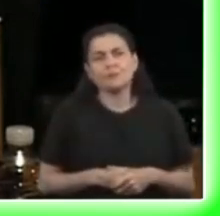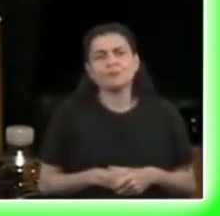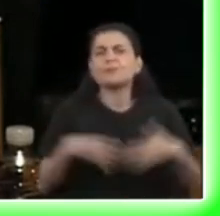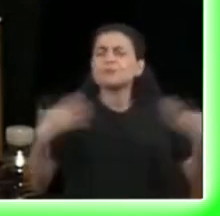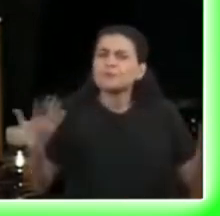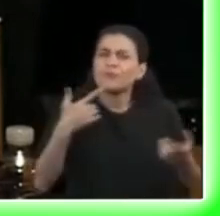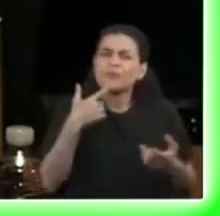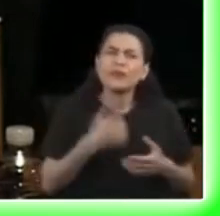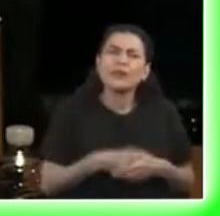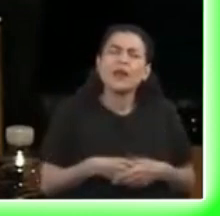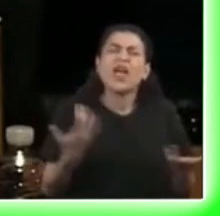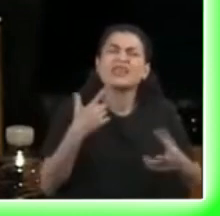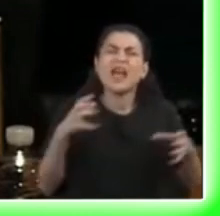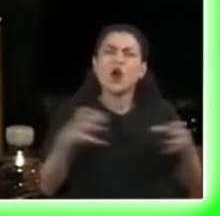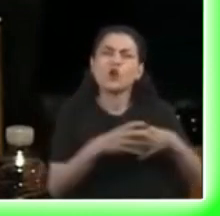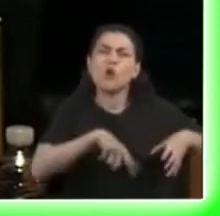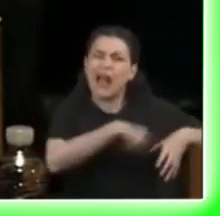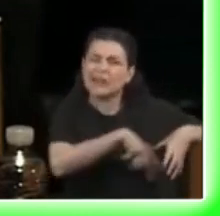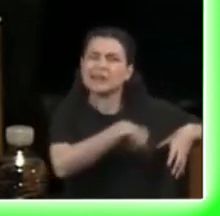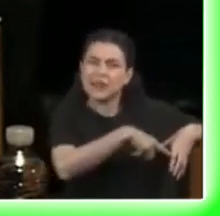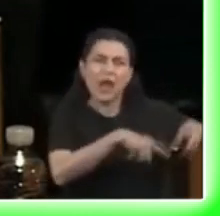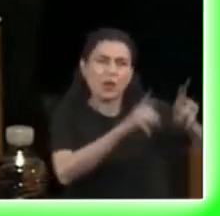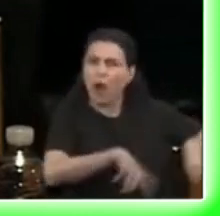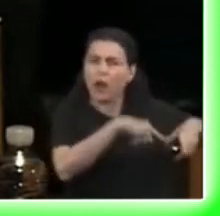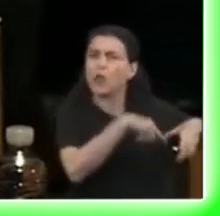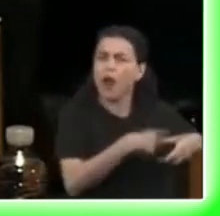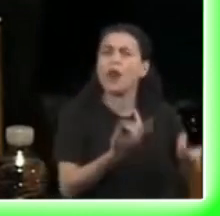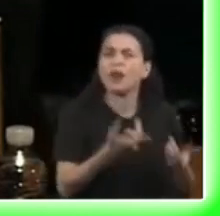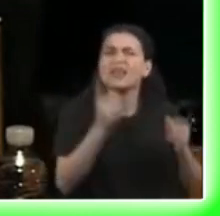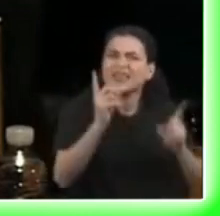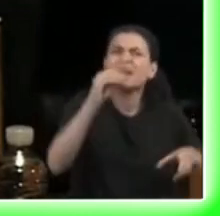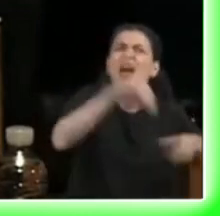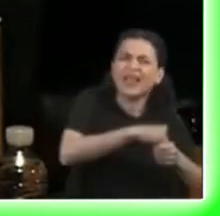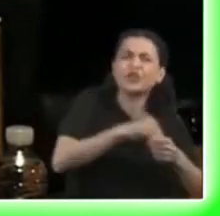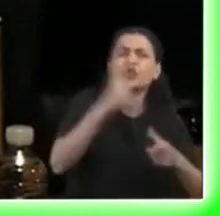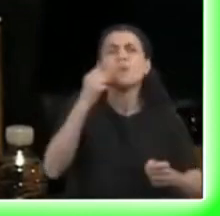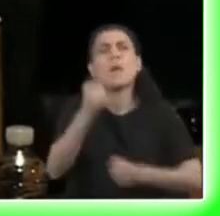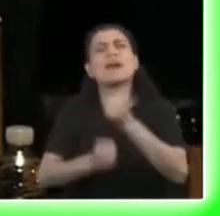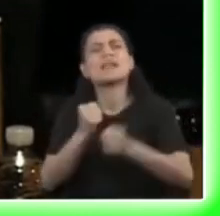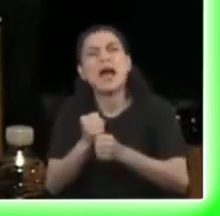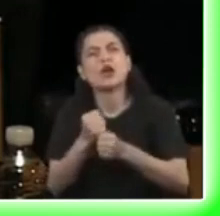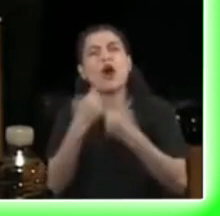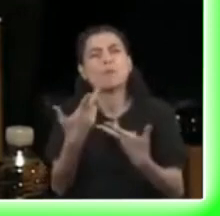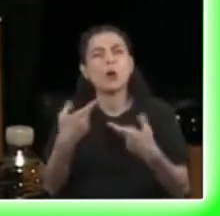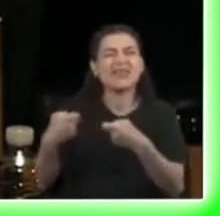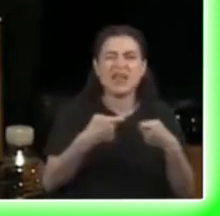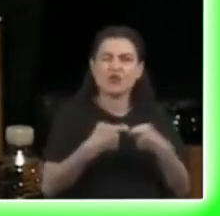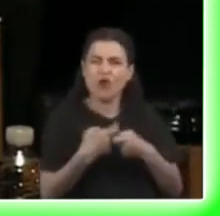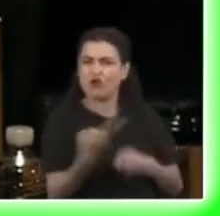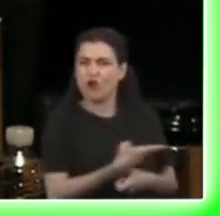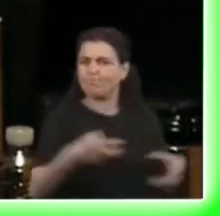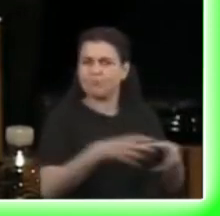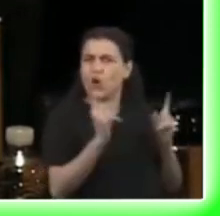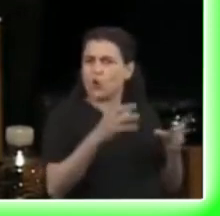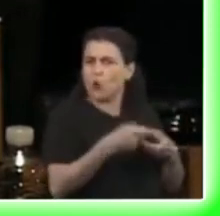no solo es la casta política, sino que también son los empresarios prebendarios. Pero no